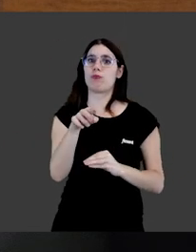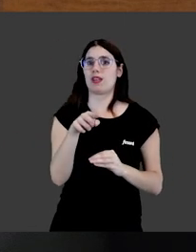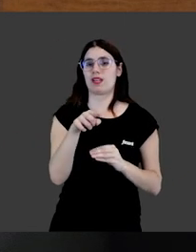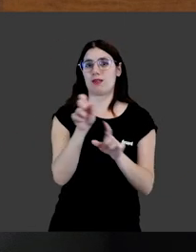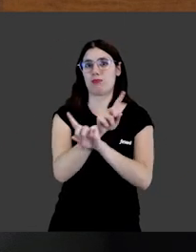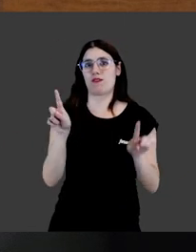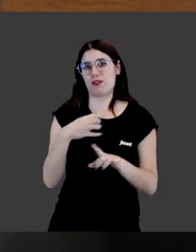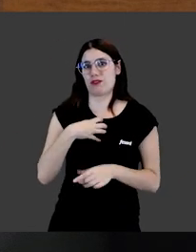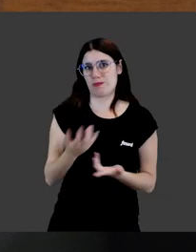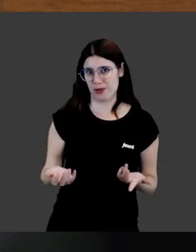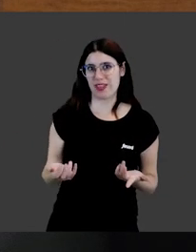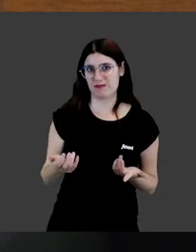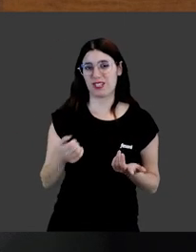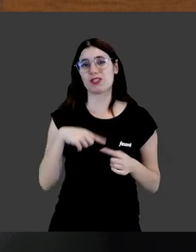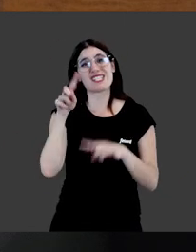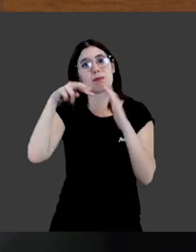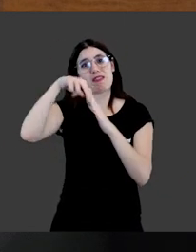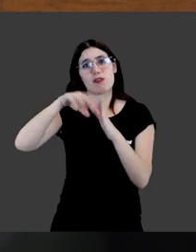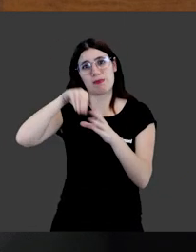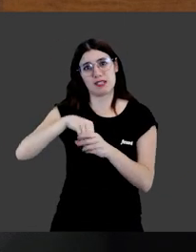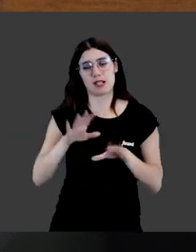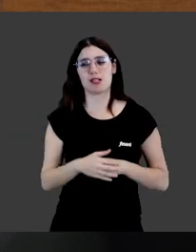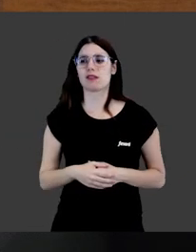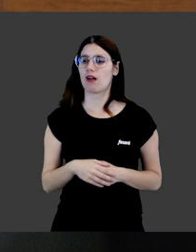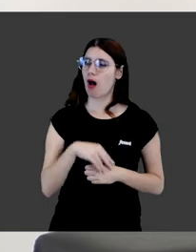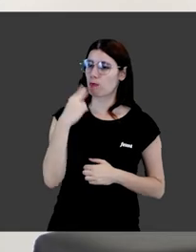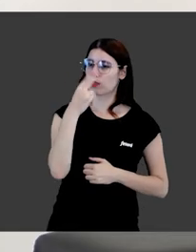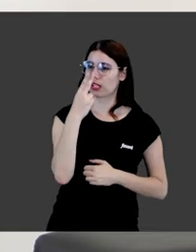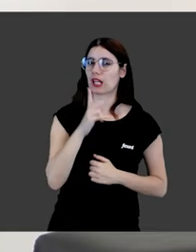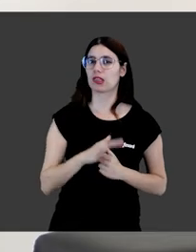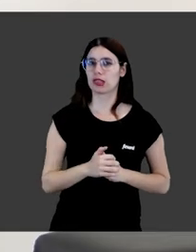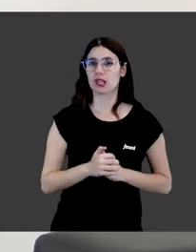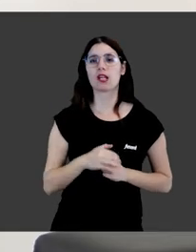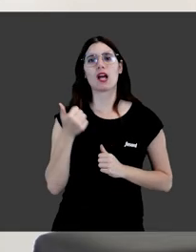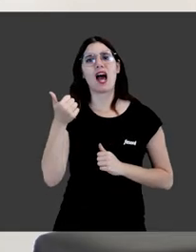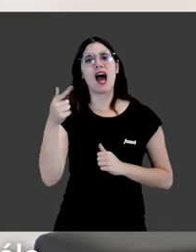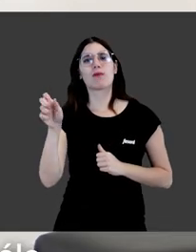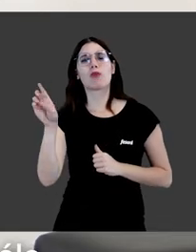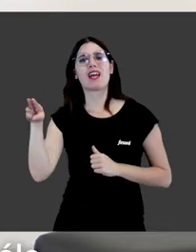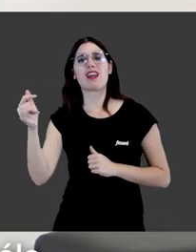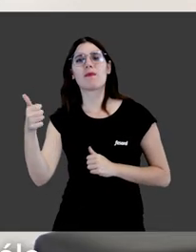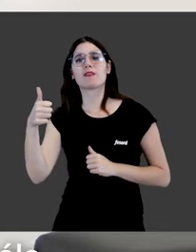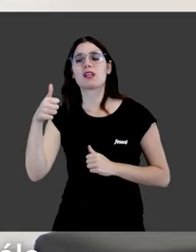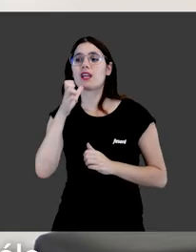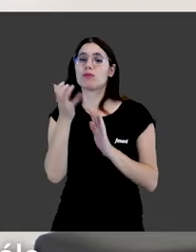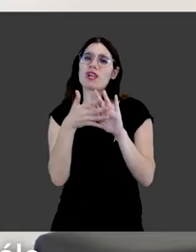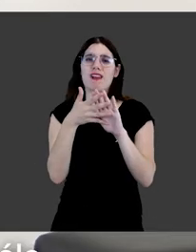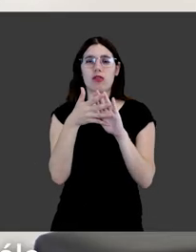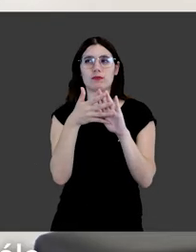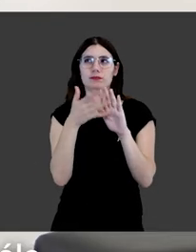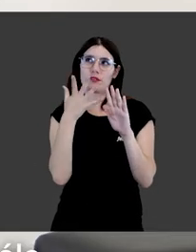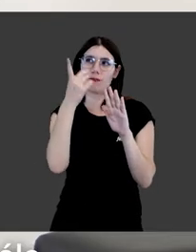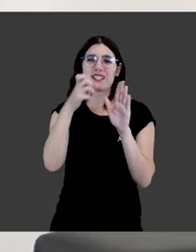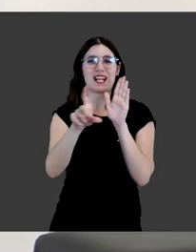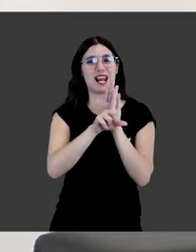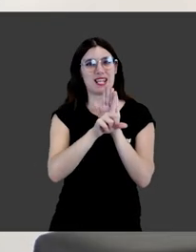no podrían integrarse dentro de estas provisiones, de estas normas internas. Muy interesante. Almudena, hemos estado hablando sobre